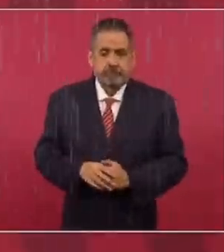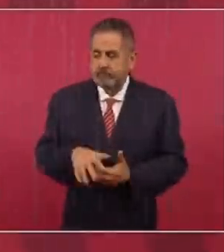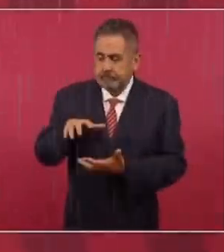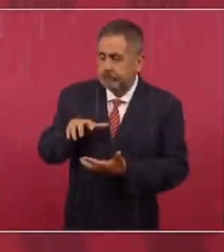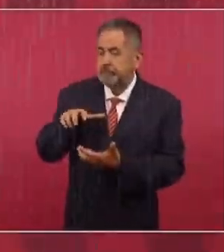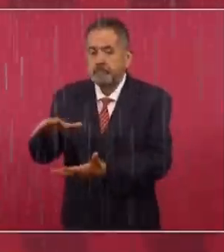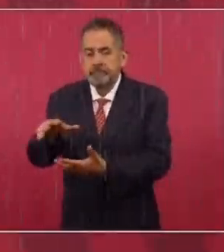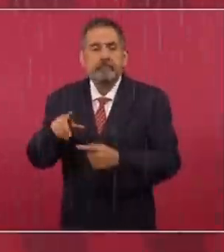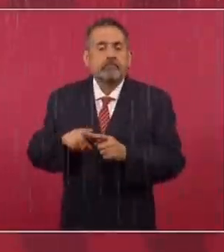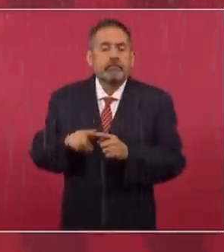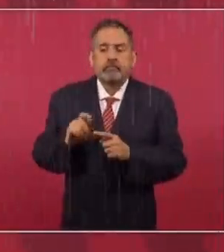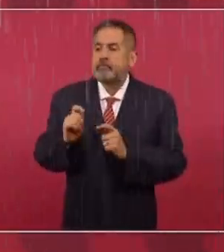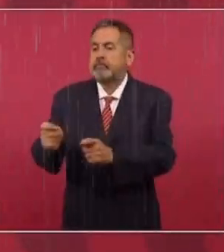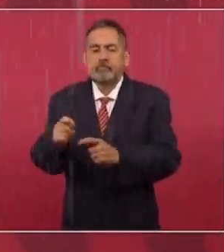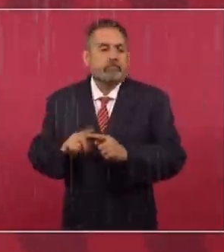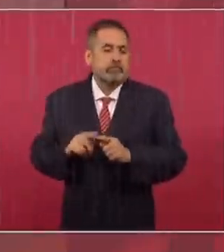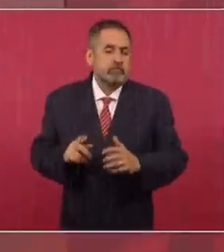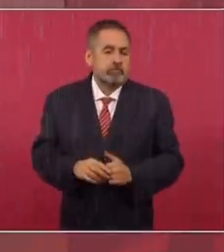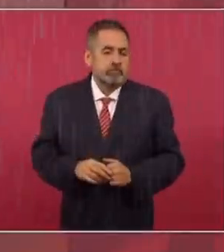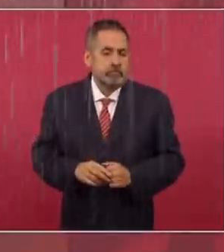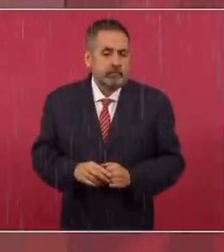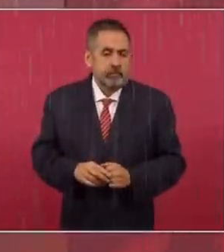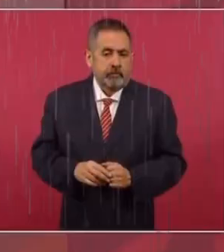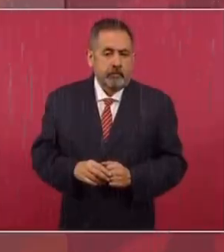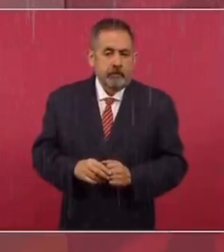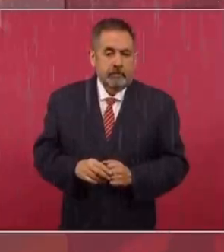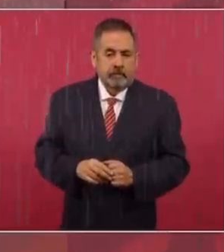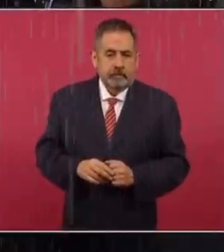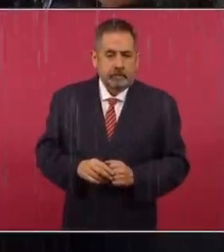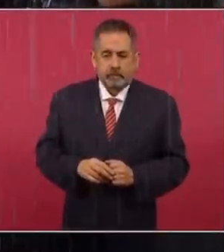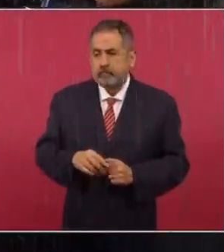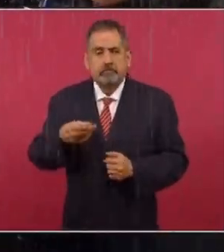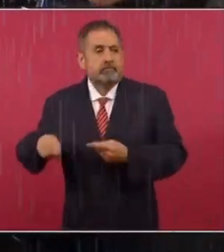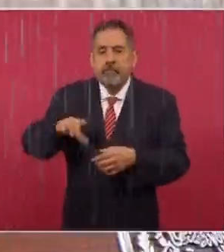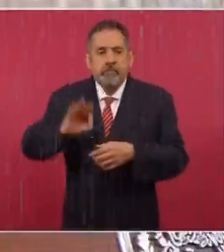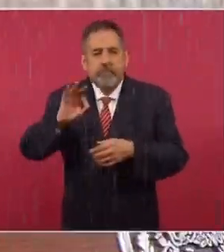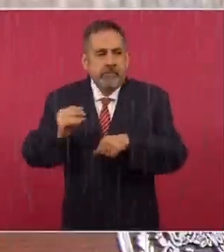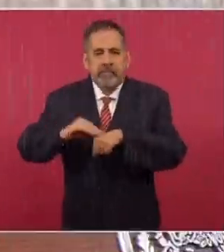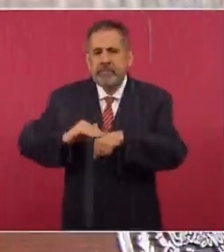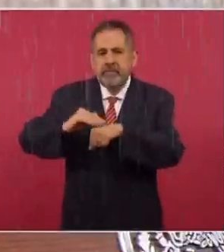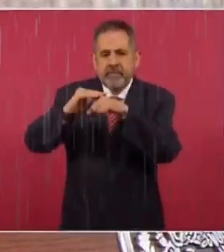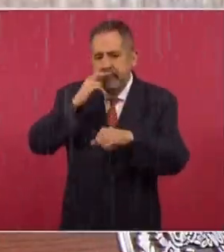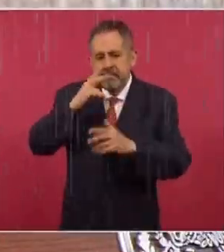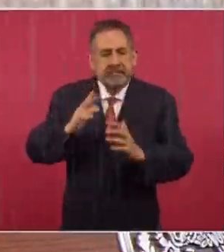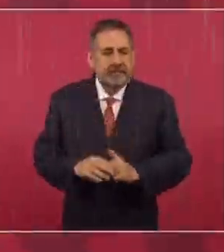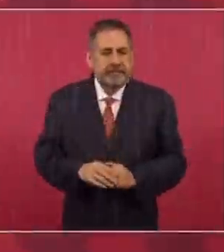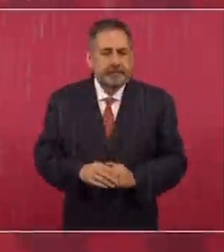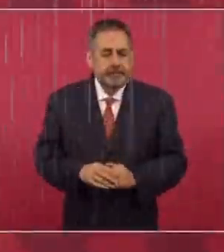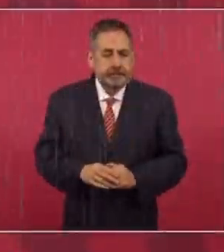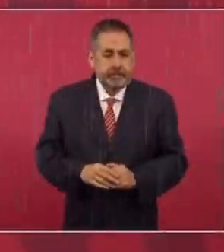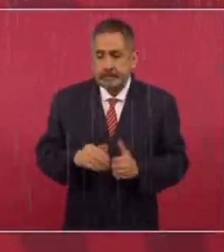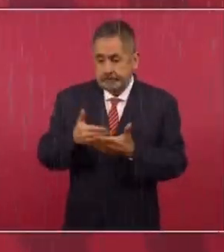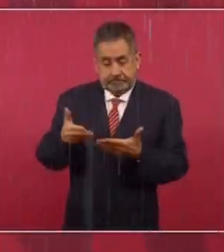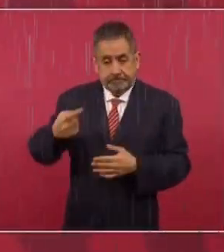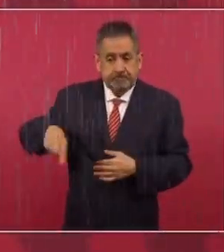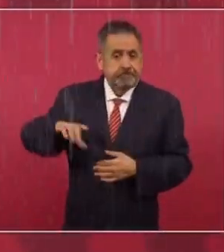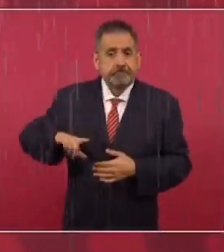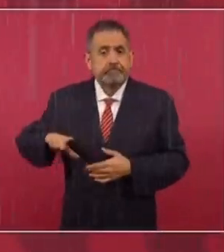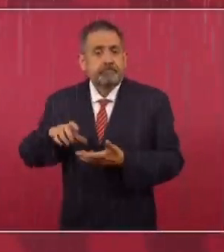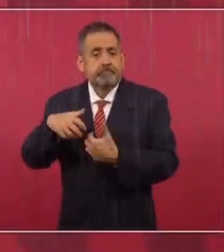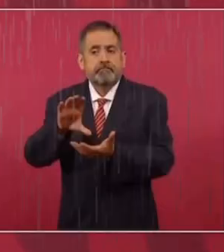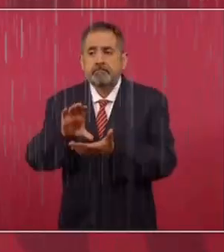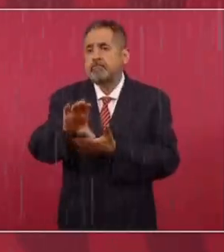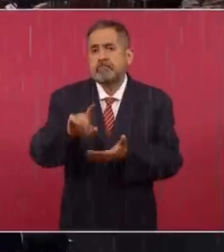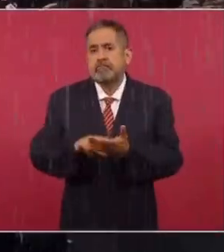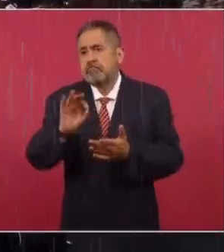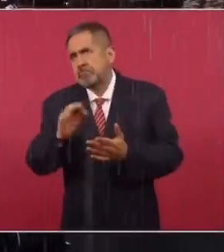dónde lo destinamos? A la obra pública. Y nos funcionó también. Y ahora la inversión pública